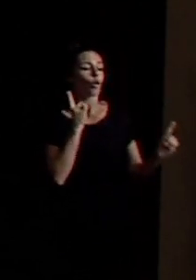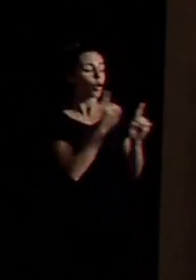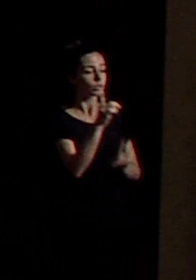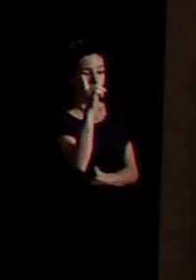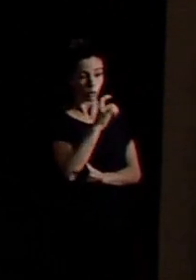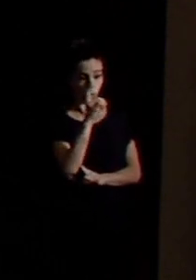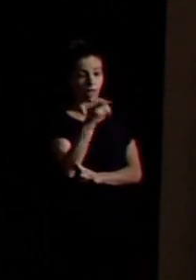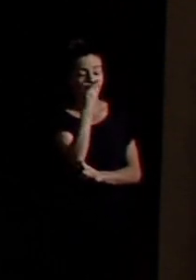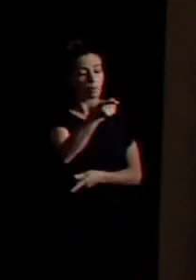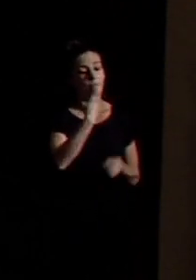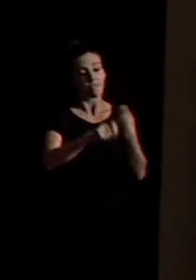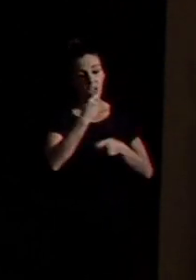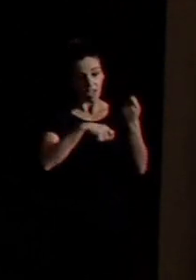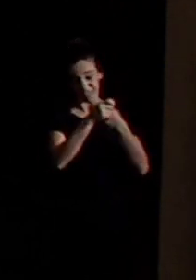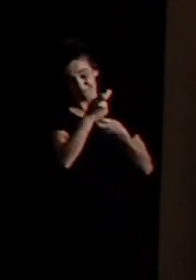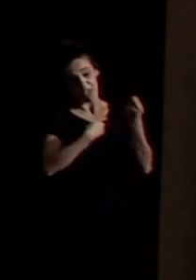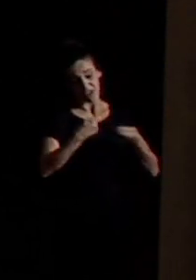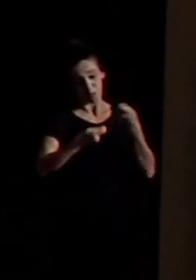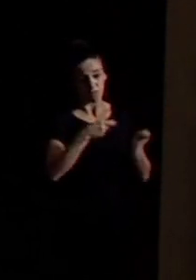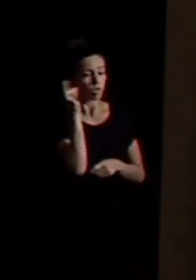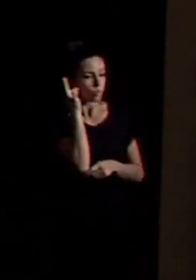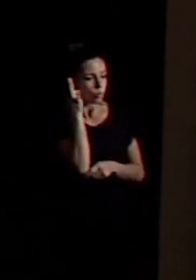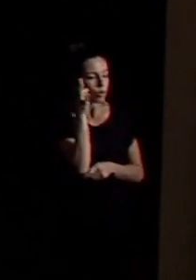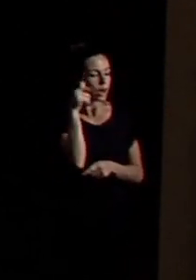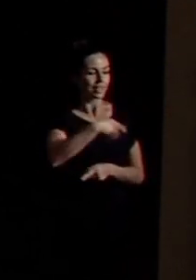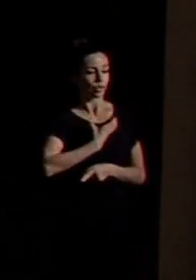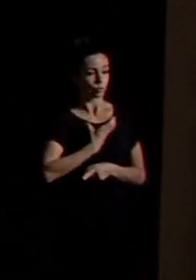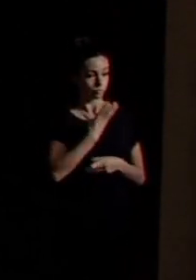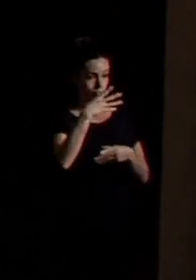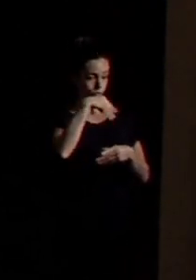la trata en el Ayuntamiento de Sevilla sabéis que es permanente.